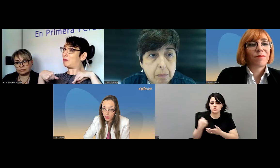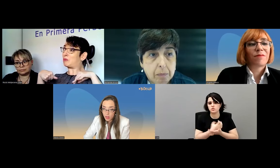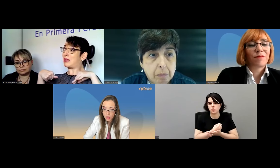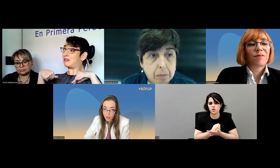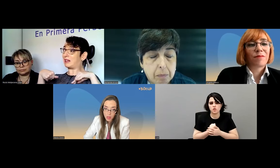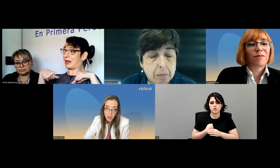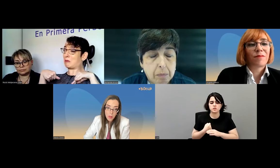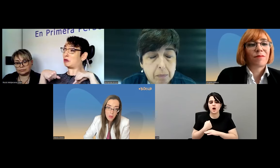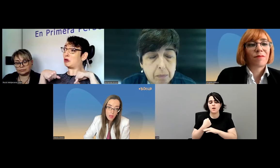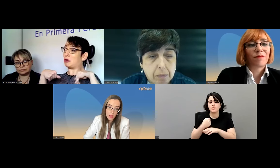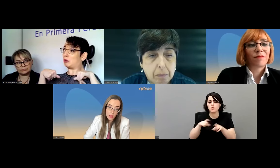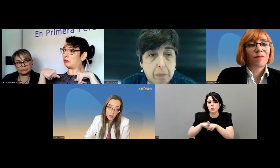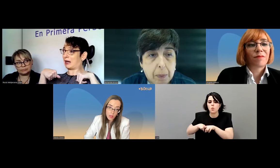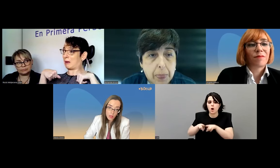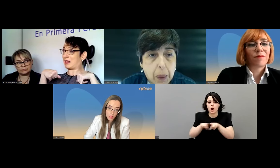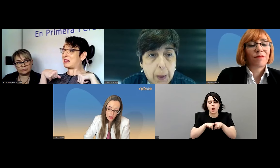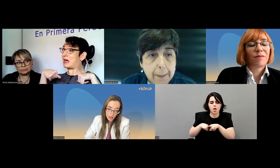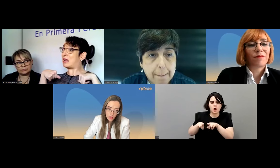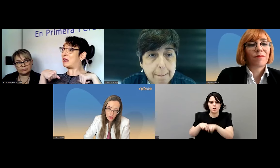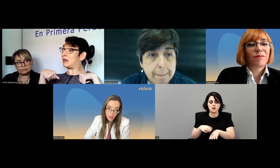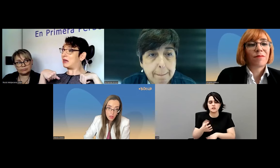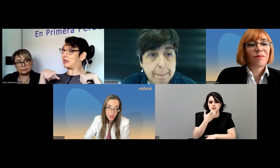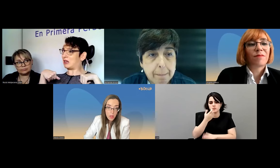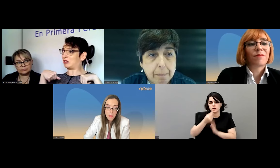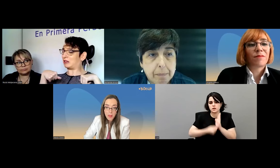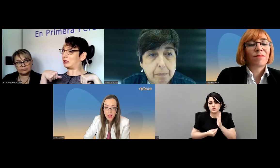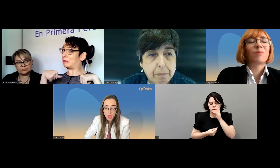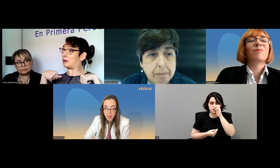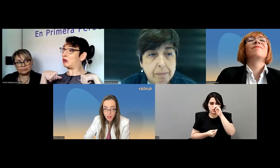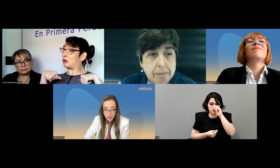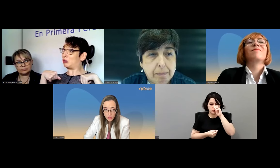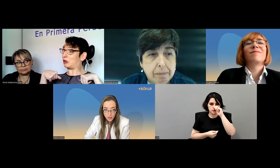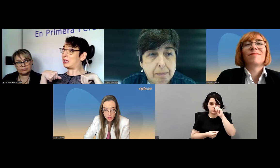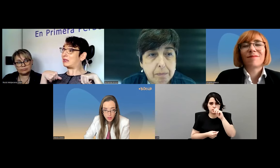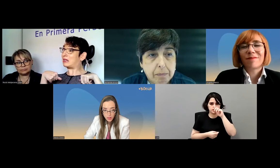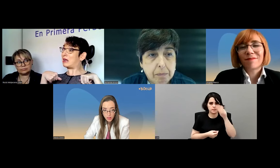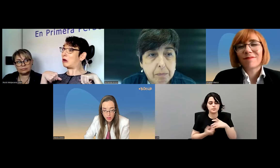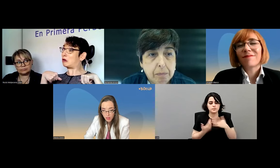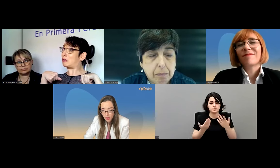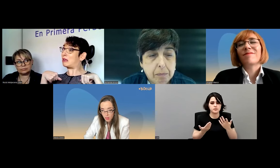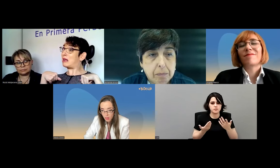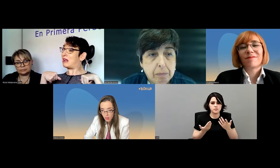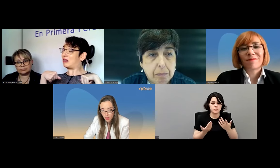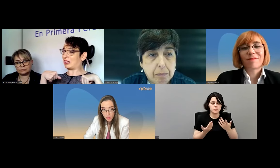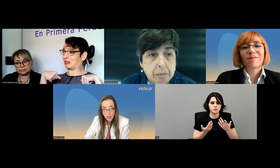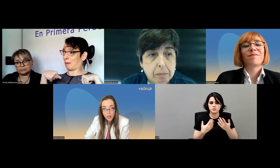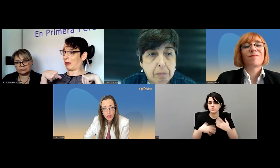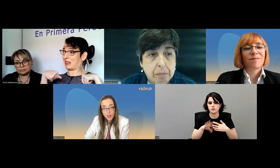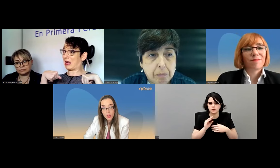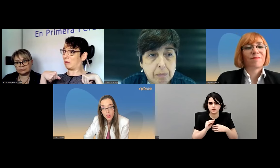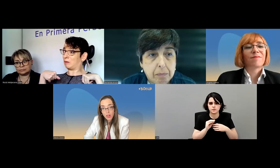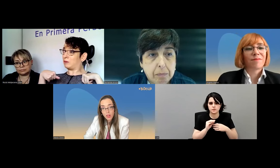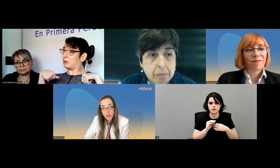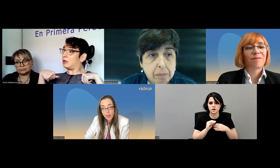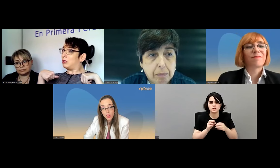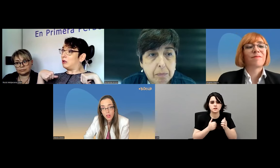no, si queremos un tejido de medida, el asistente personal tiene que conocer esta